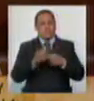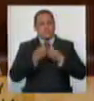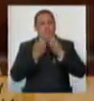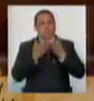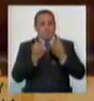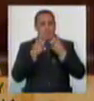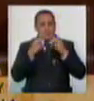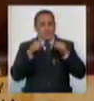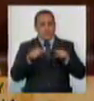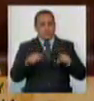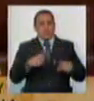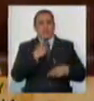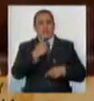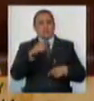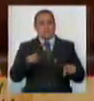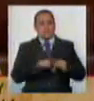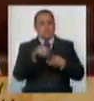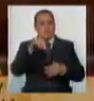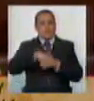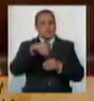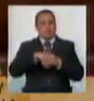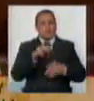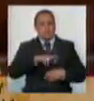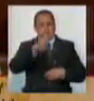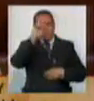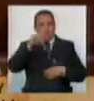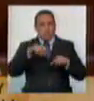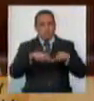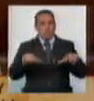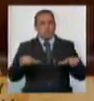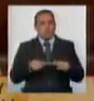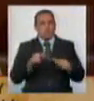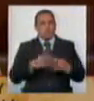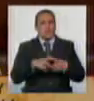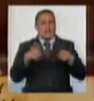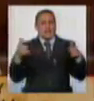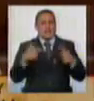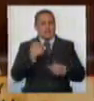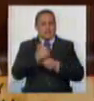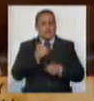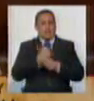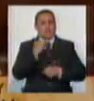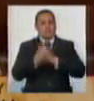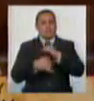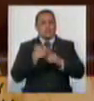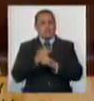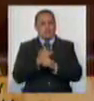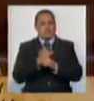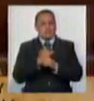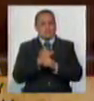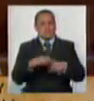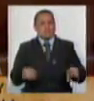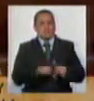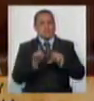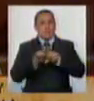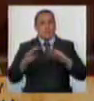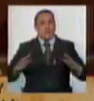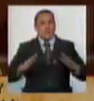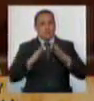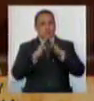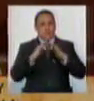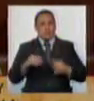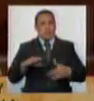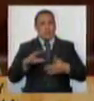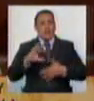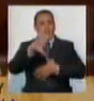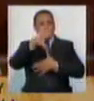ello ha sido la elección de nuestro país como sede de grandes eventos internacionales: la Cumbre América